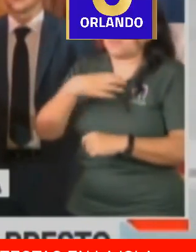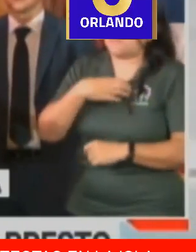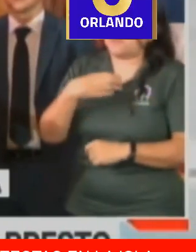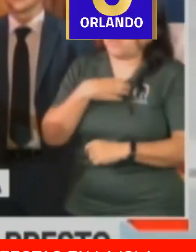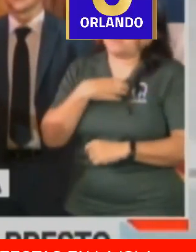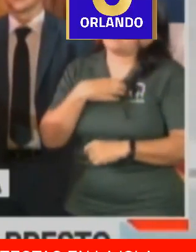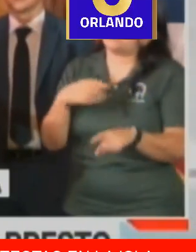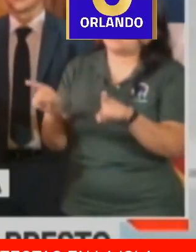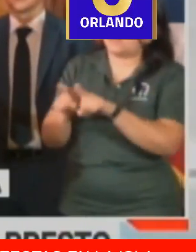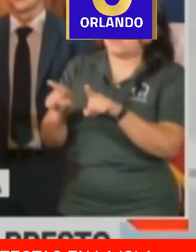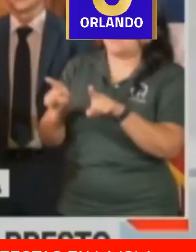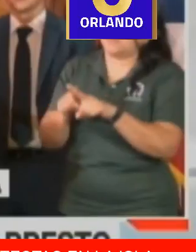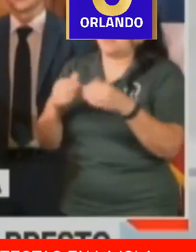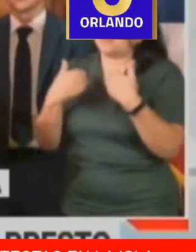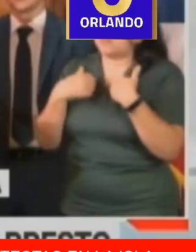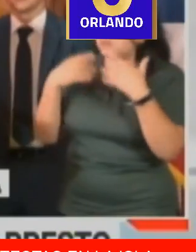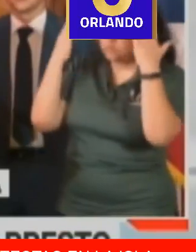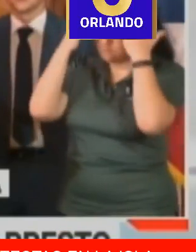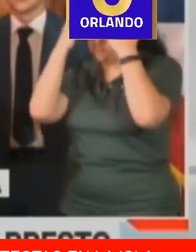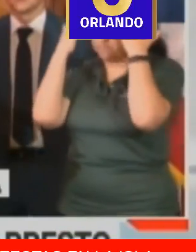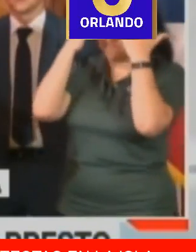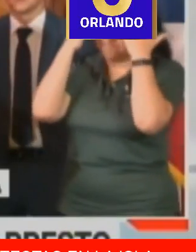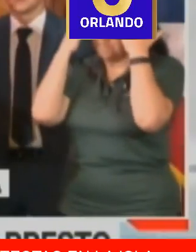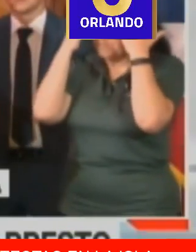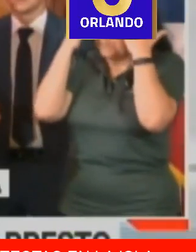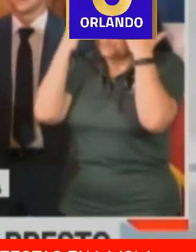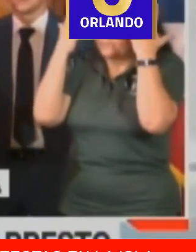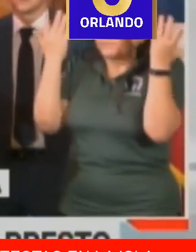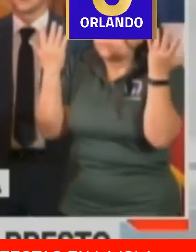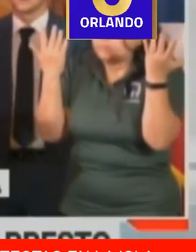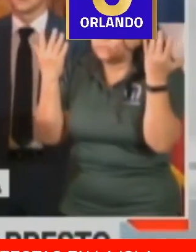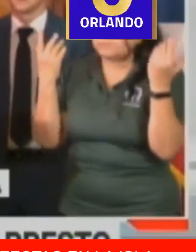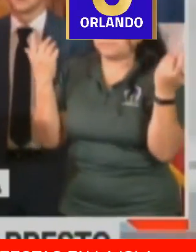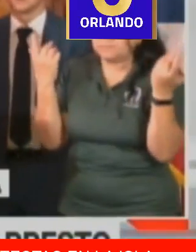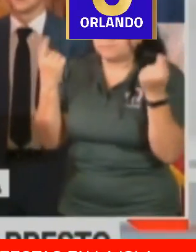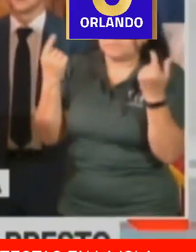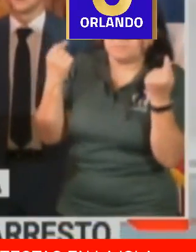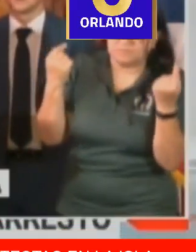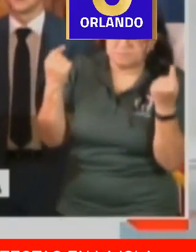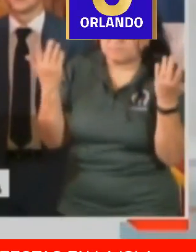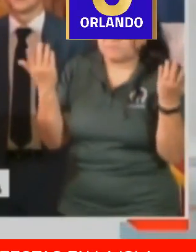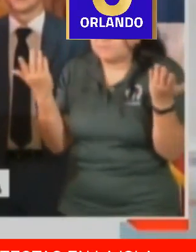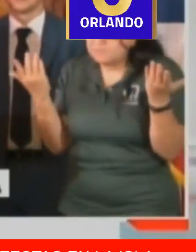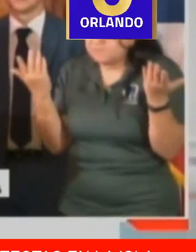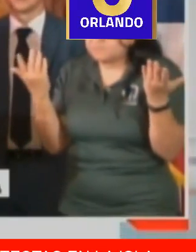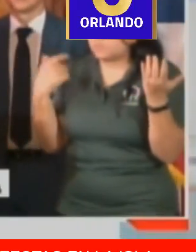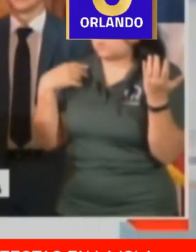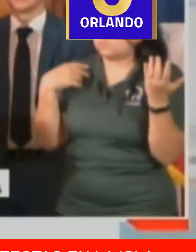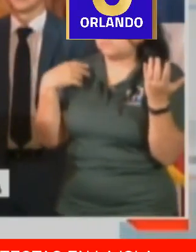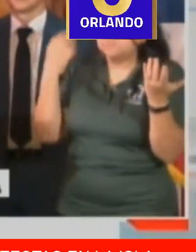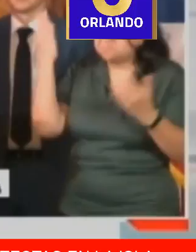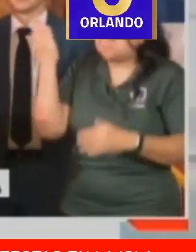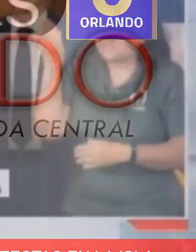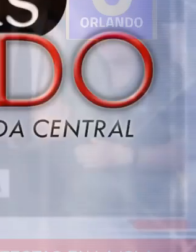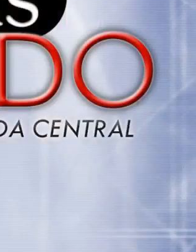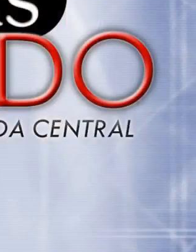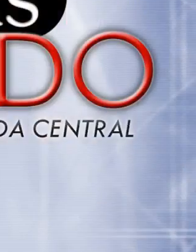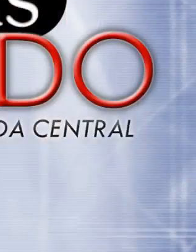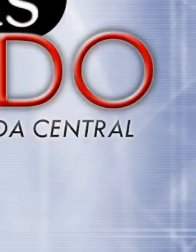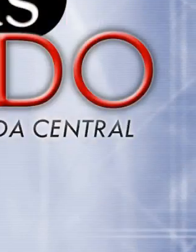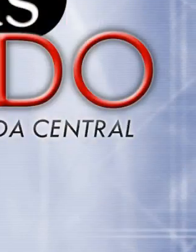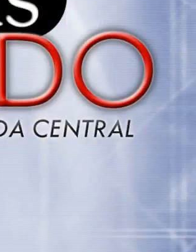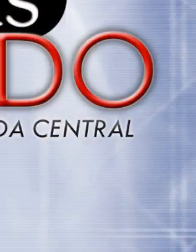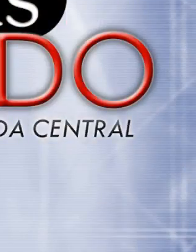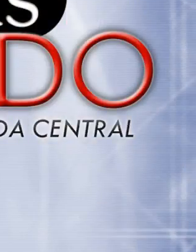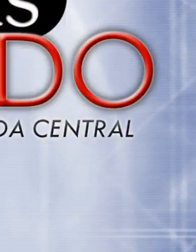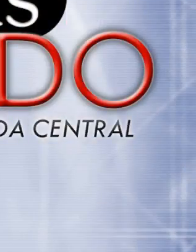manifestándose también tienen incertidumbre. ¿Cómo se puede entonces llevar un mensaje que sea diferente